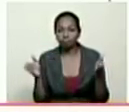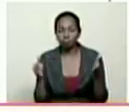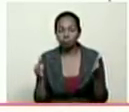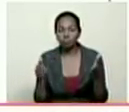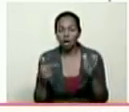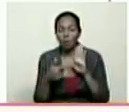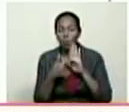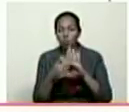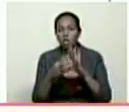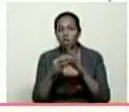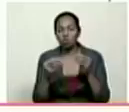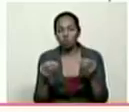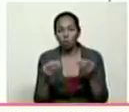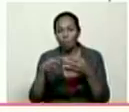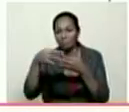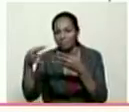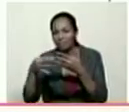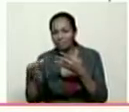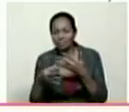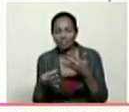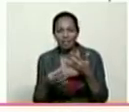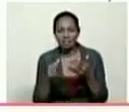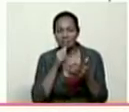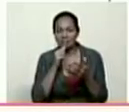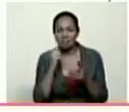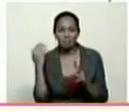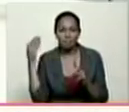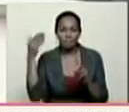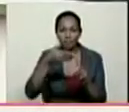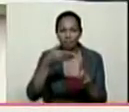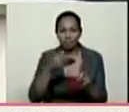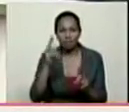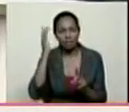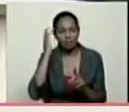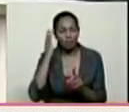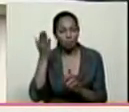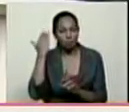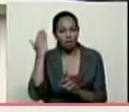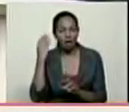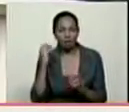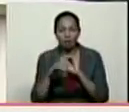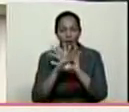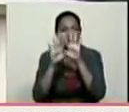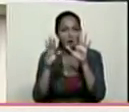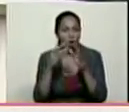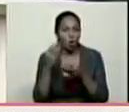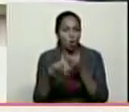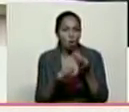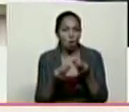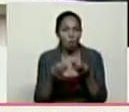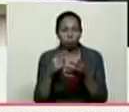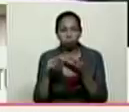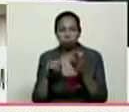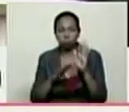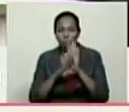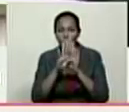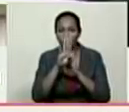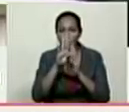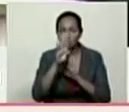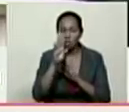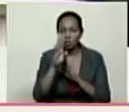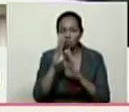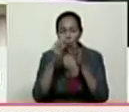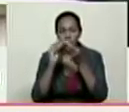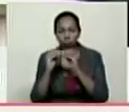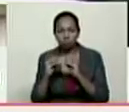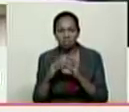cómo fue en detalle el modus operandi. Ya sabemos cómo lo hicieron. Sabemos con claridad cuáles fueron los procesos que vulneraron,